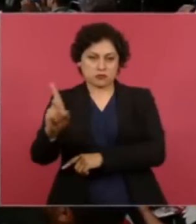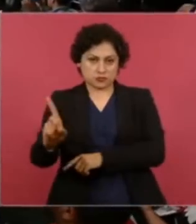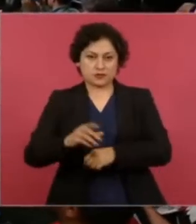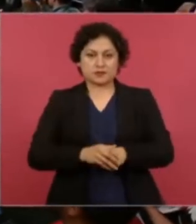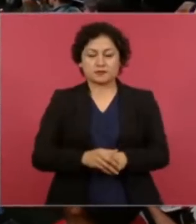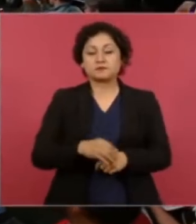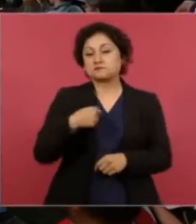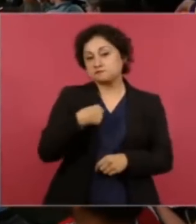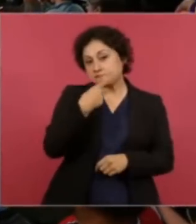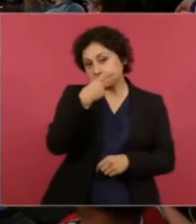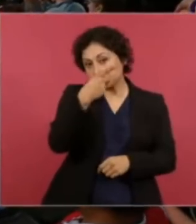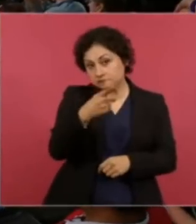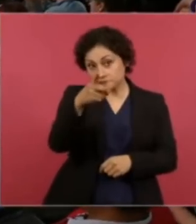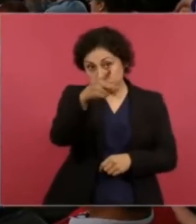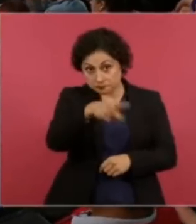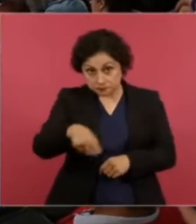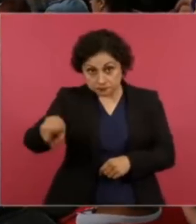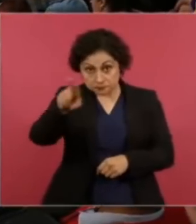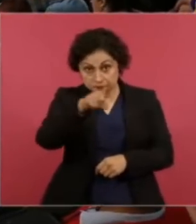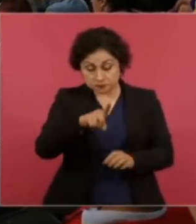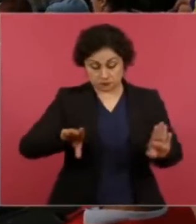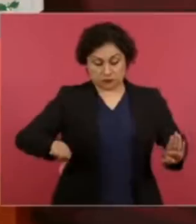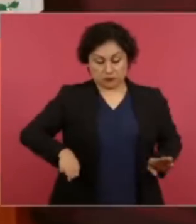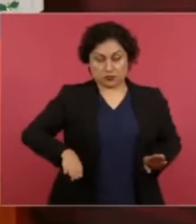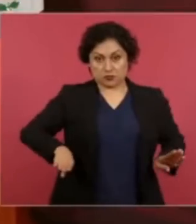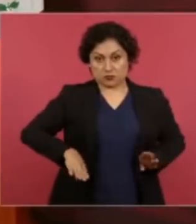y estás en contra de la transformación del país,